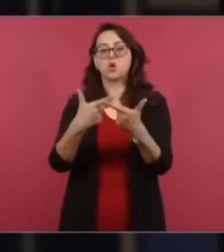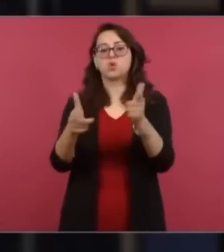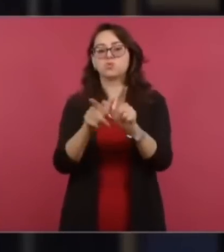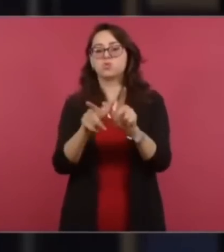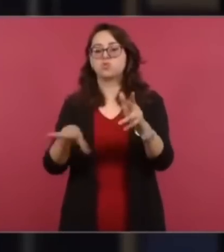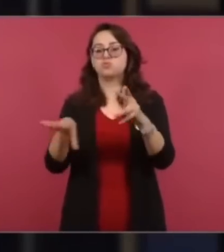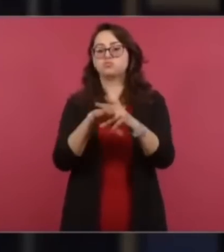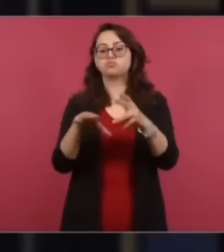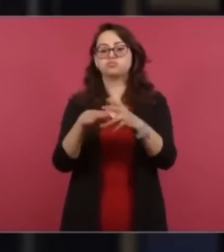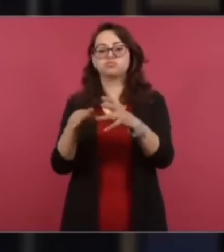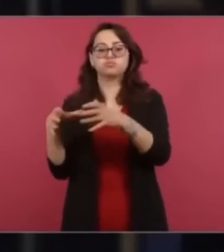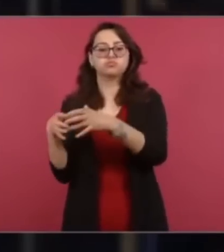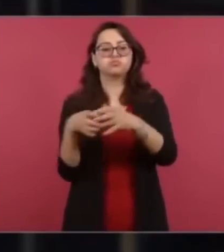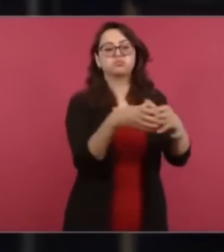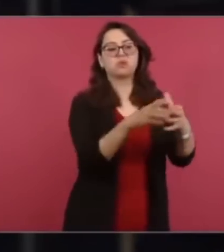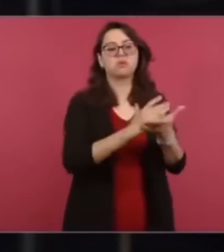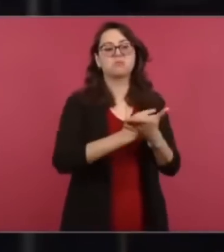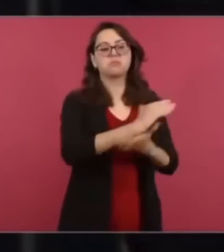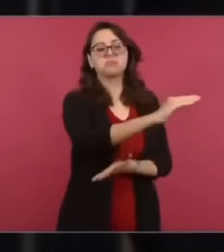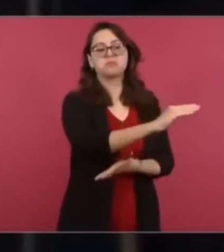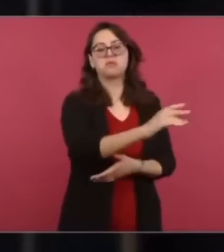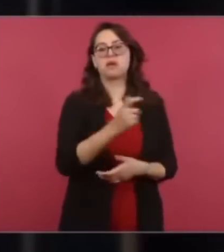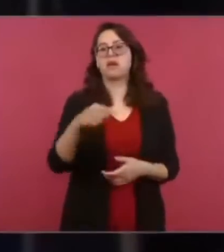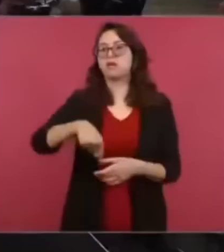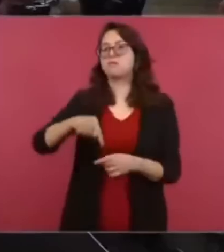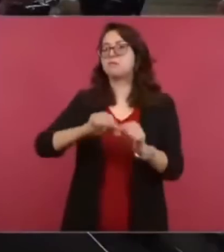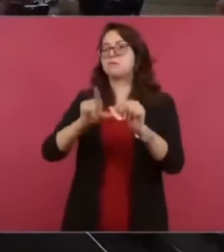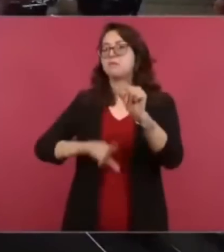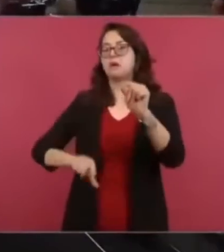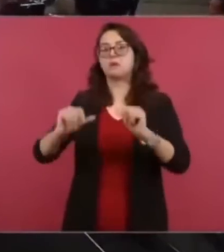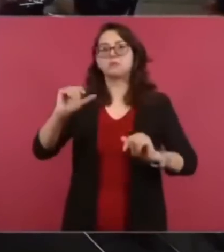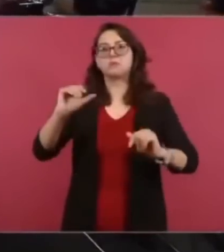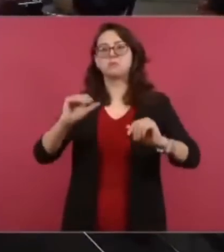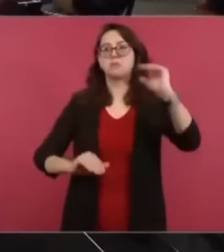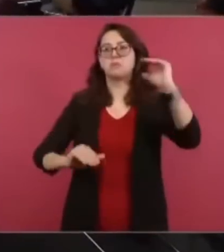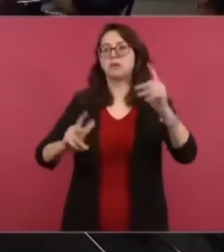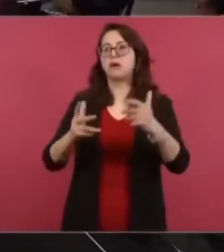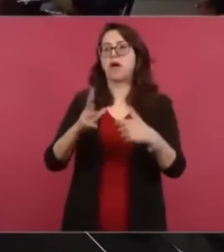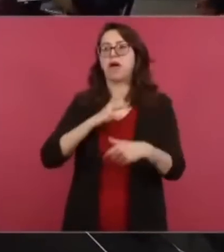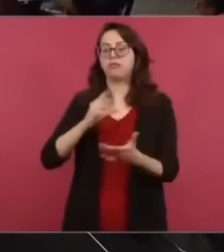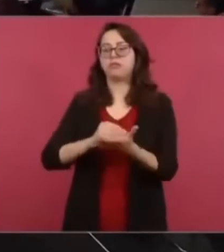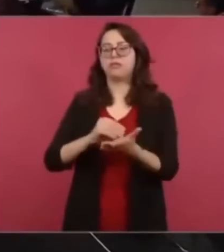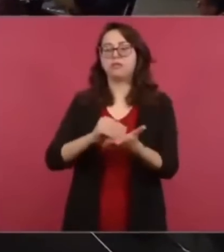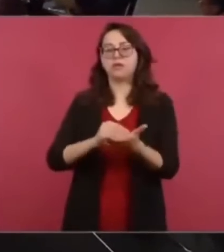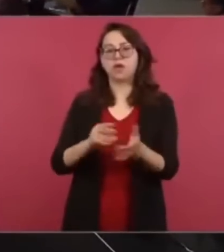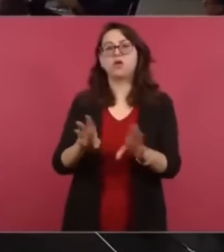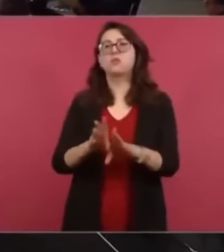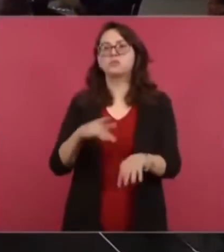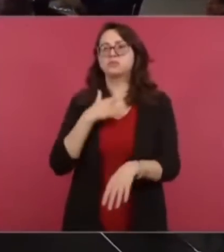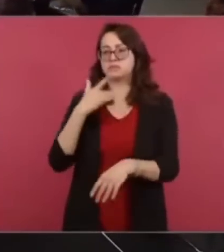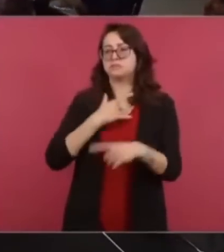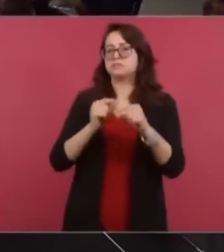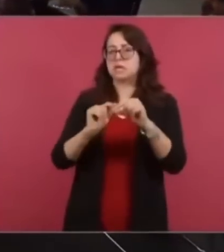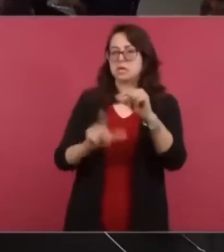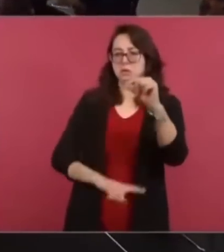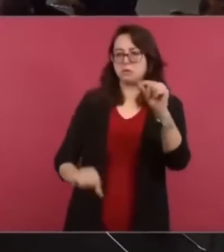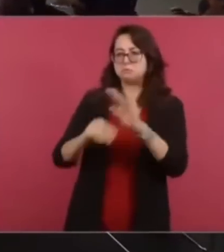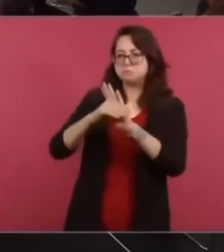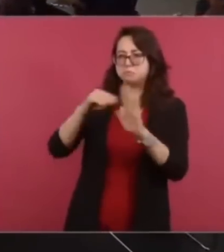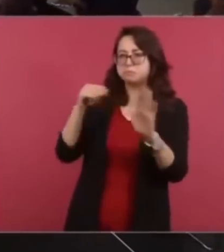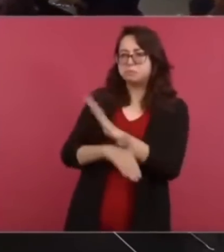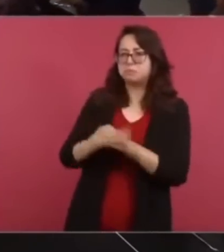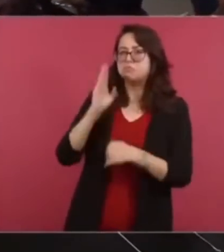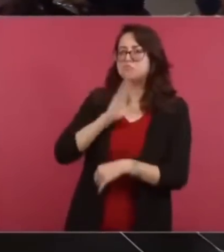clase política. ¿Qué México ve usted hoy? Esa sería mi Pues primera yo pregunta. veo